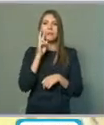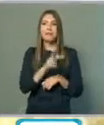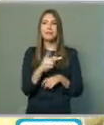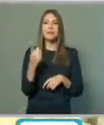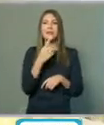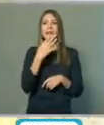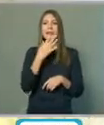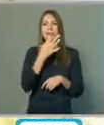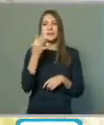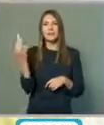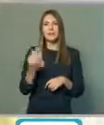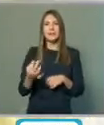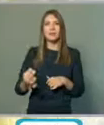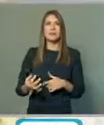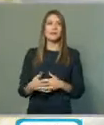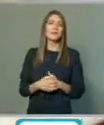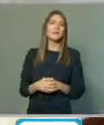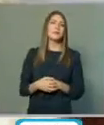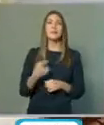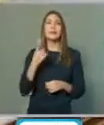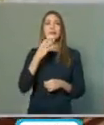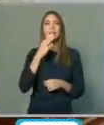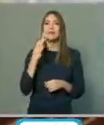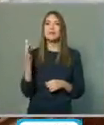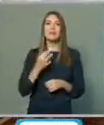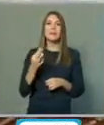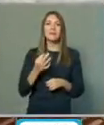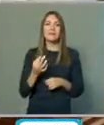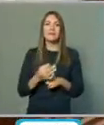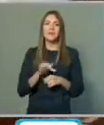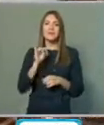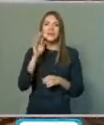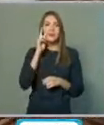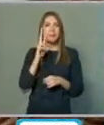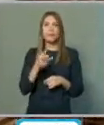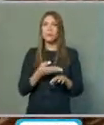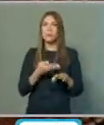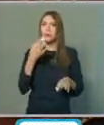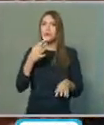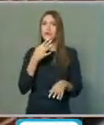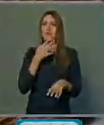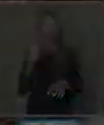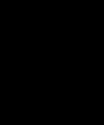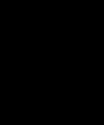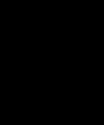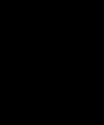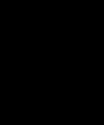delicia. Delicia. Delicia. No, y sí se ve súper rico, ¿eh? No, está muy bueno. Para los peques está increíble.